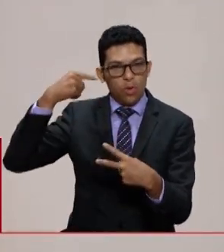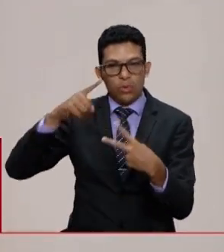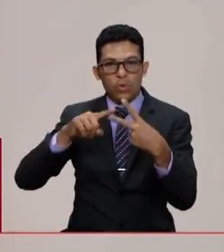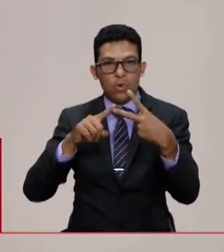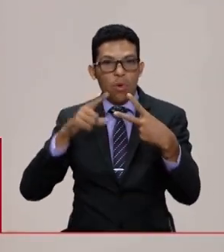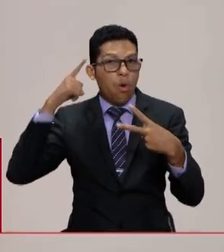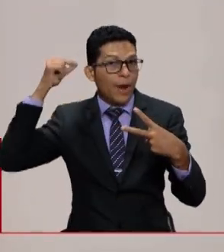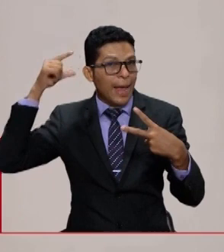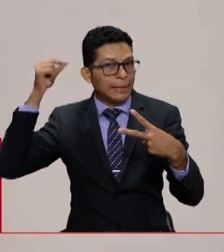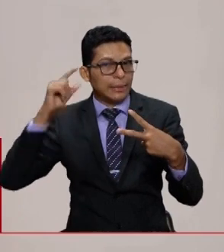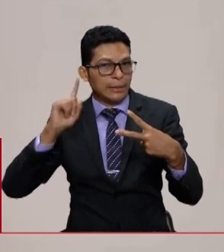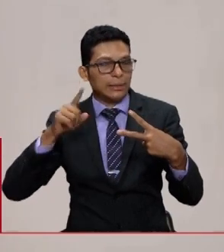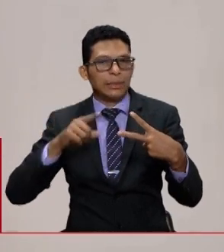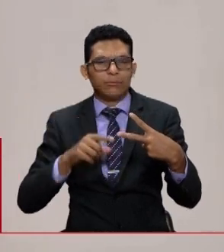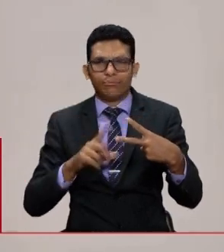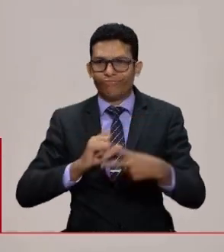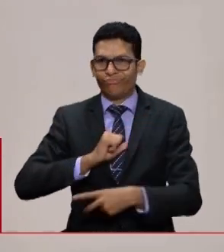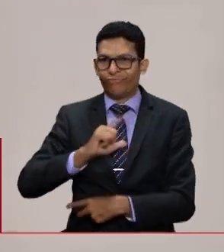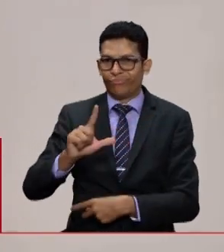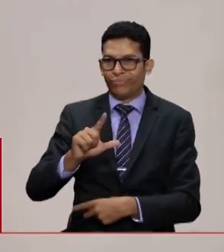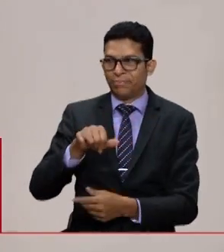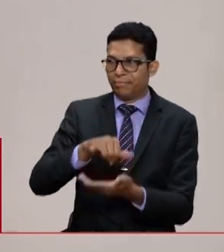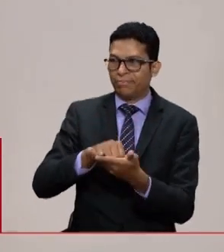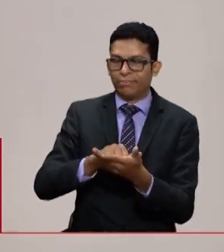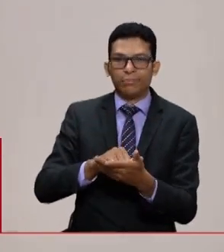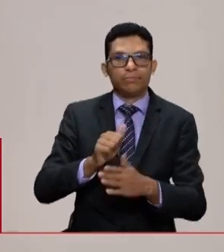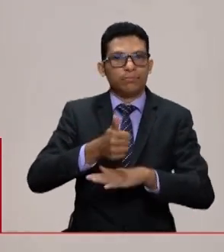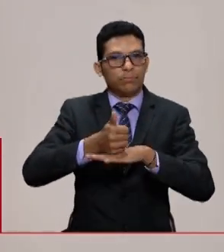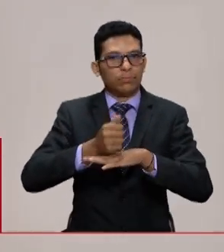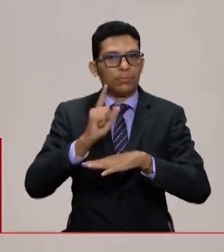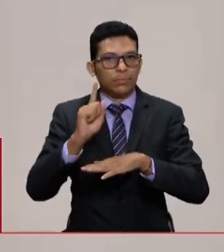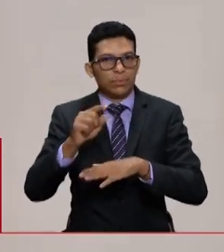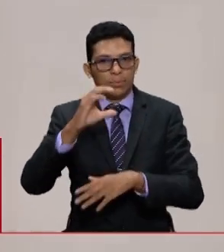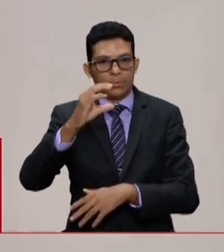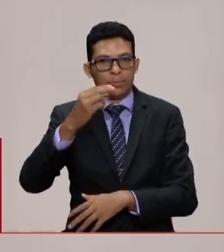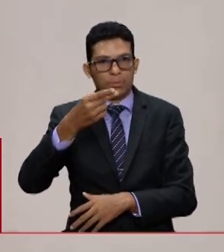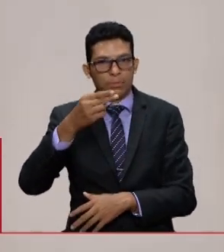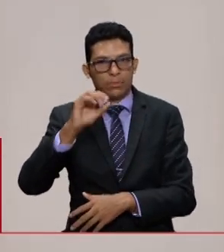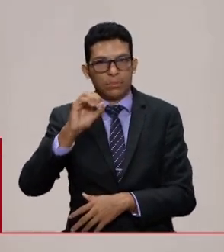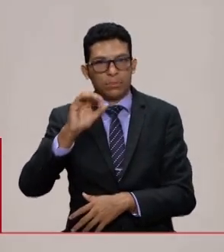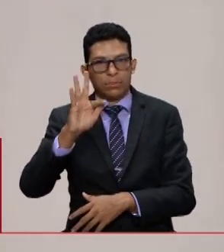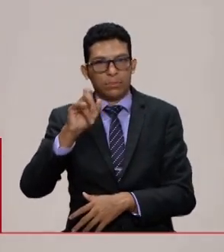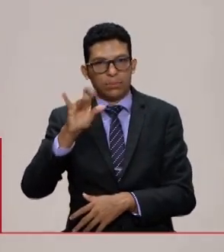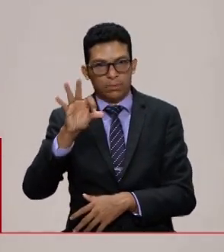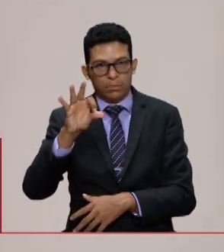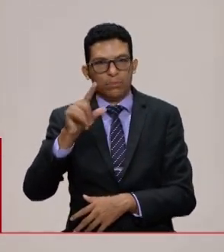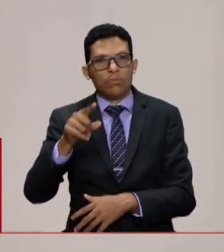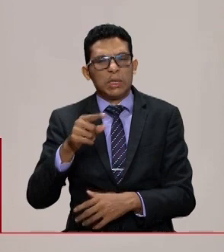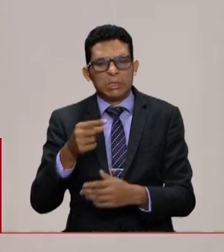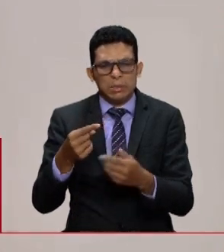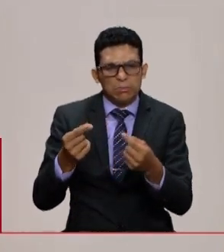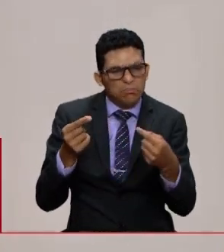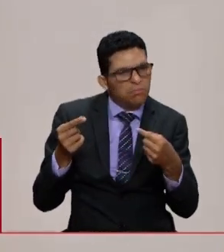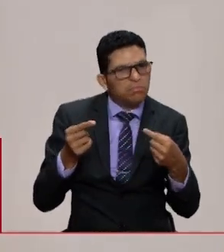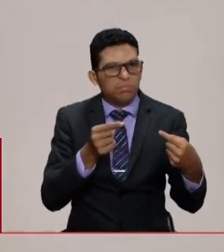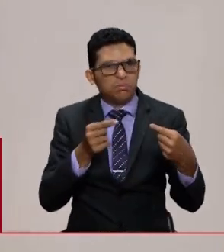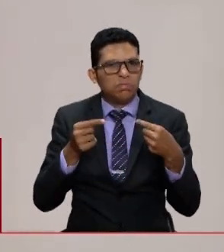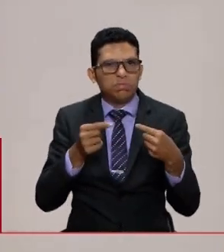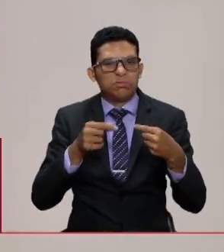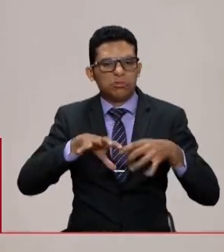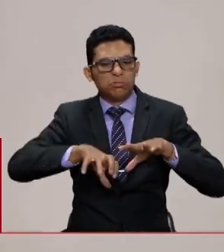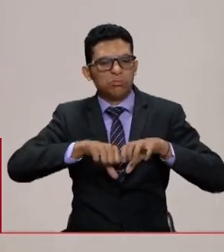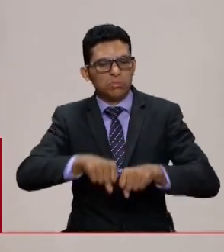son líderes de grupos delincuenciales, en este caso de los Chotas, y que estarían en disputa permanente por el